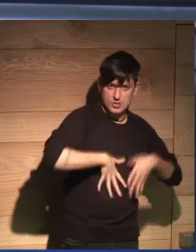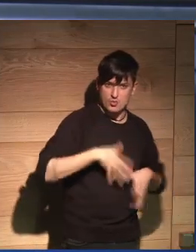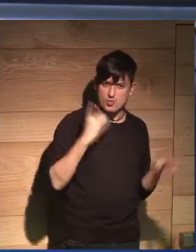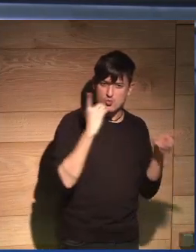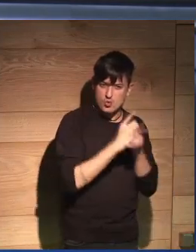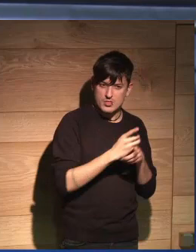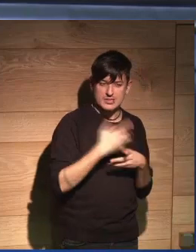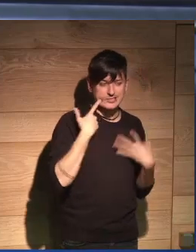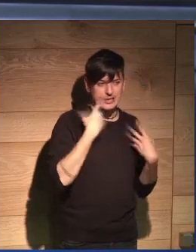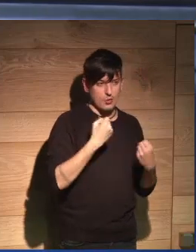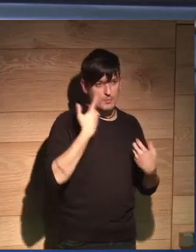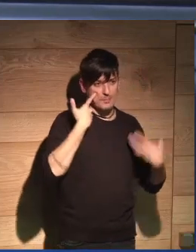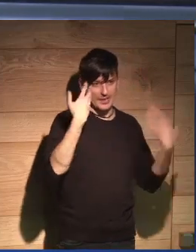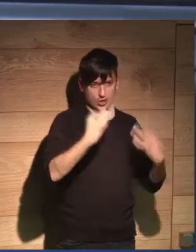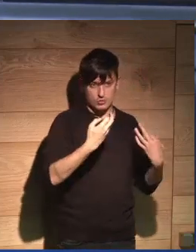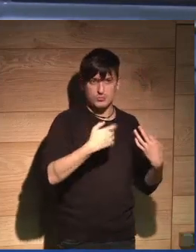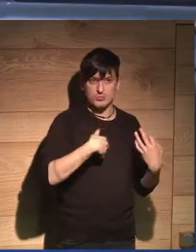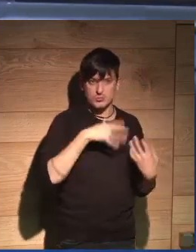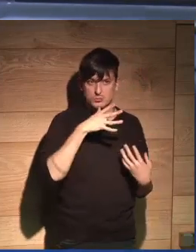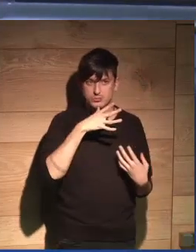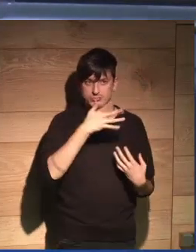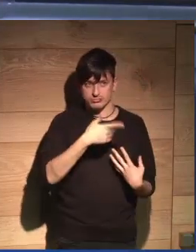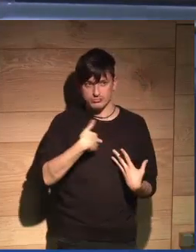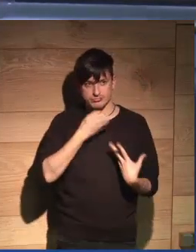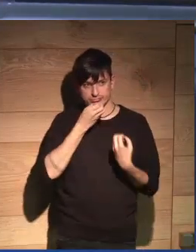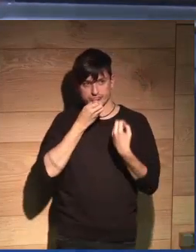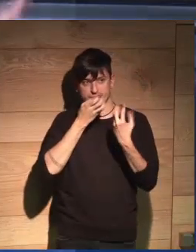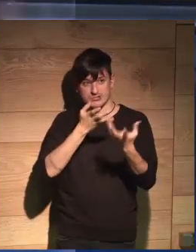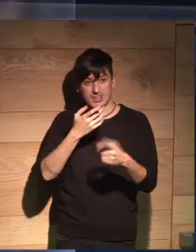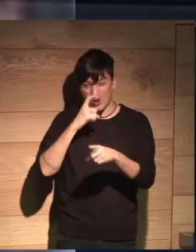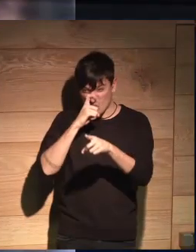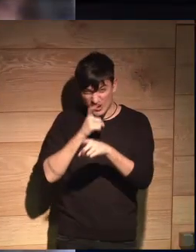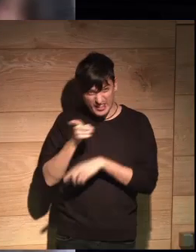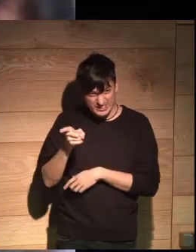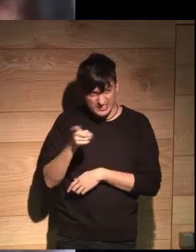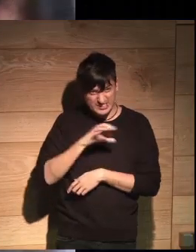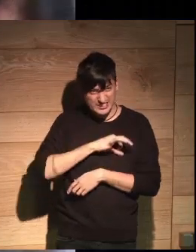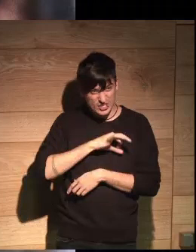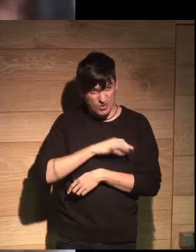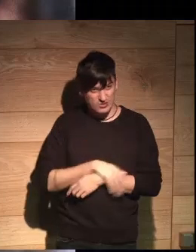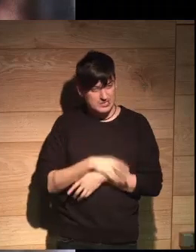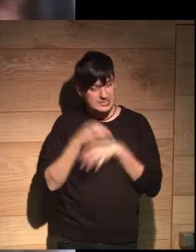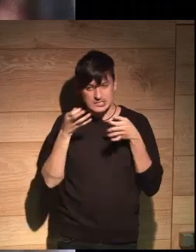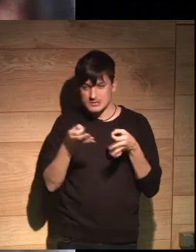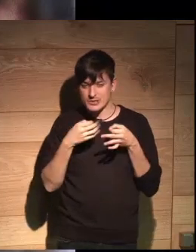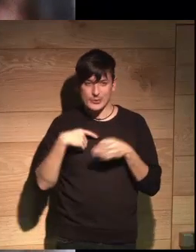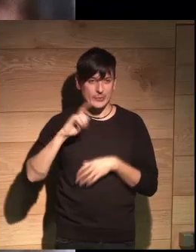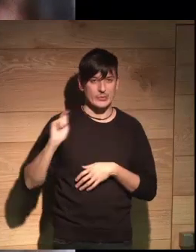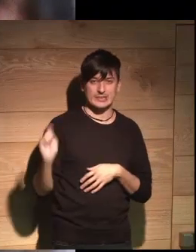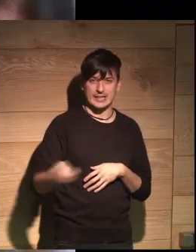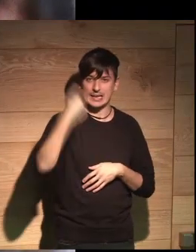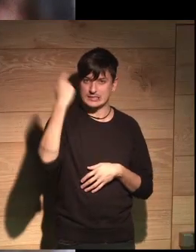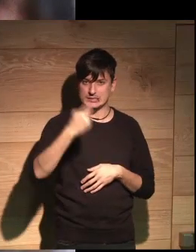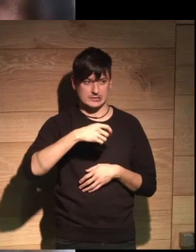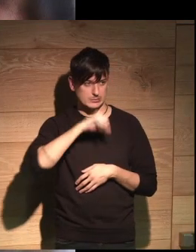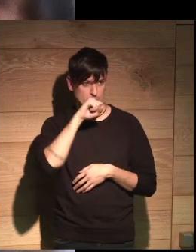peligro nuestra salud. Y a ellos le dedico el segundo capítulo. ¿Se acuerdan de este señor? A mí siempre me gustaba jugar al tenis, jugué muchísimo